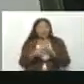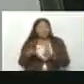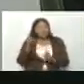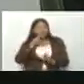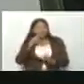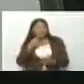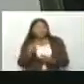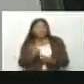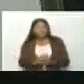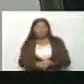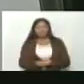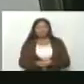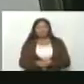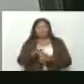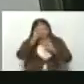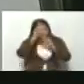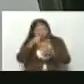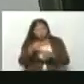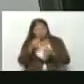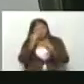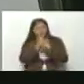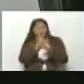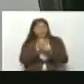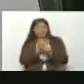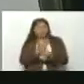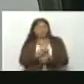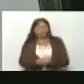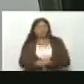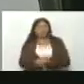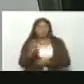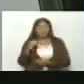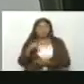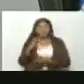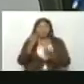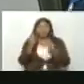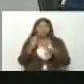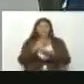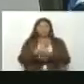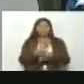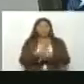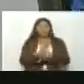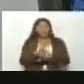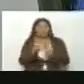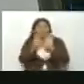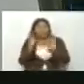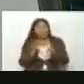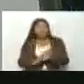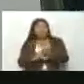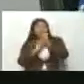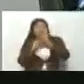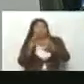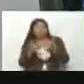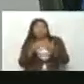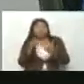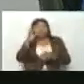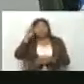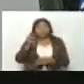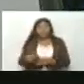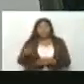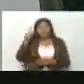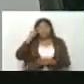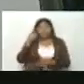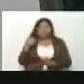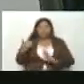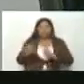mentira, que se les va a reconocer a los trabajadores. Tenemos que tener mucho cuidado con estos tipos de dirigentes que salen todos los días